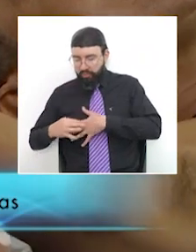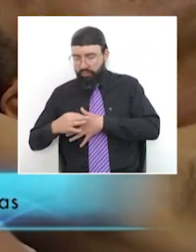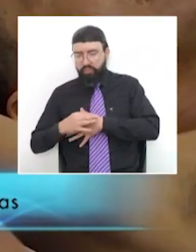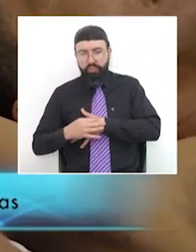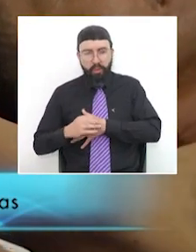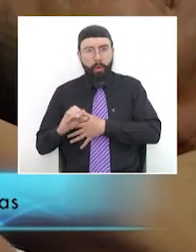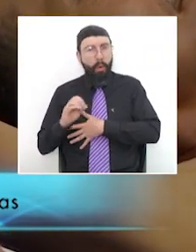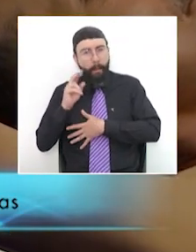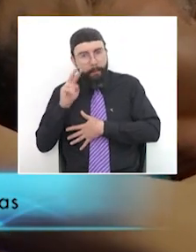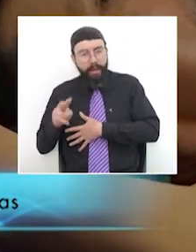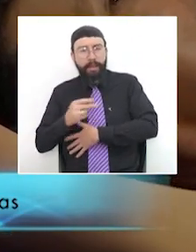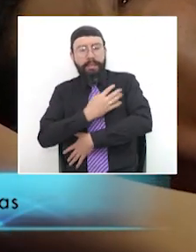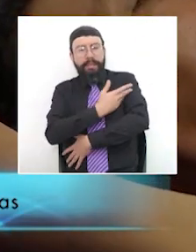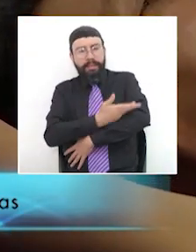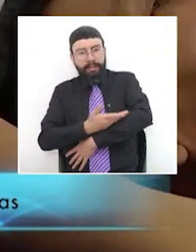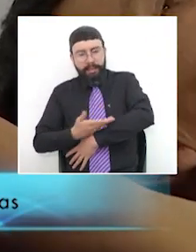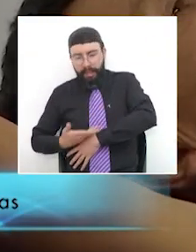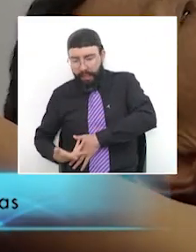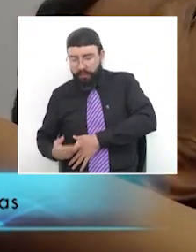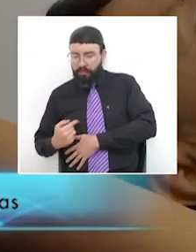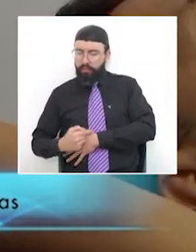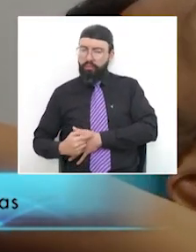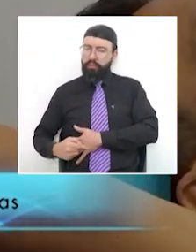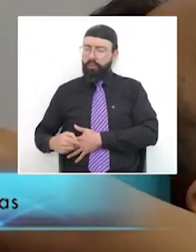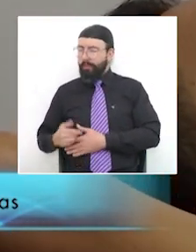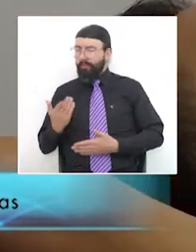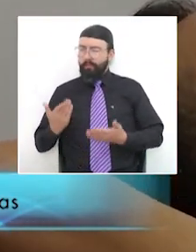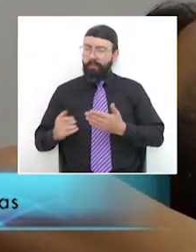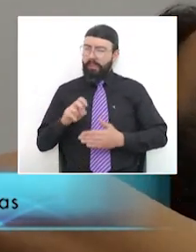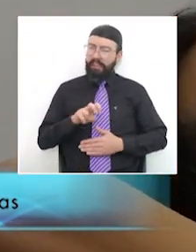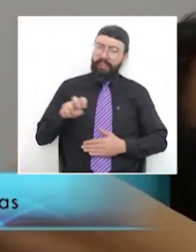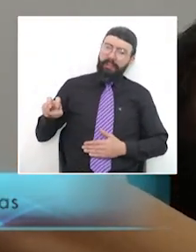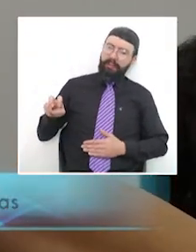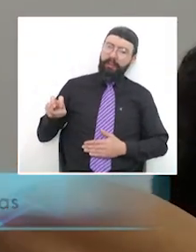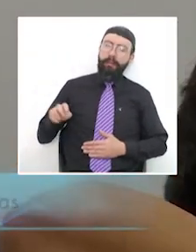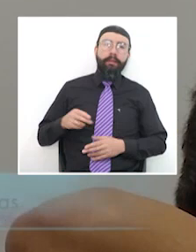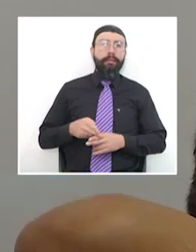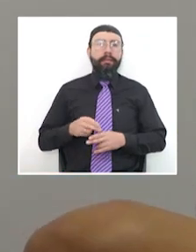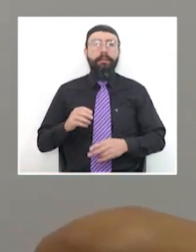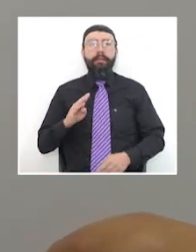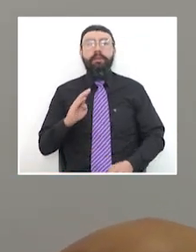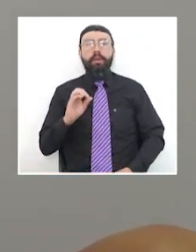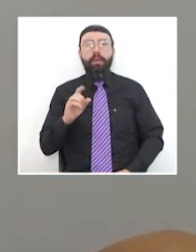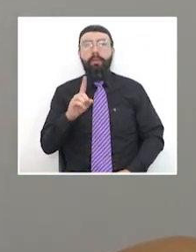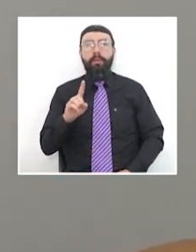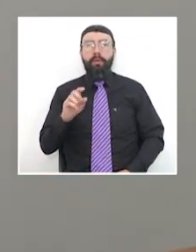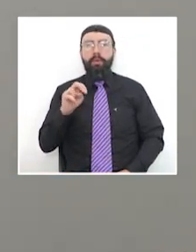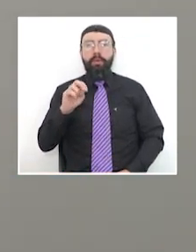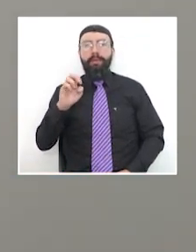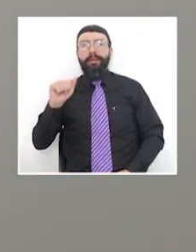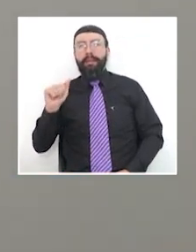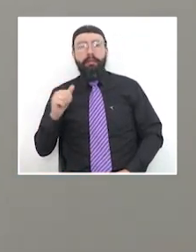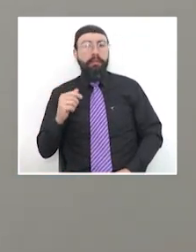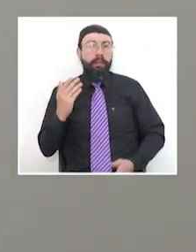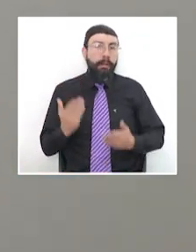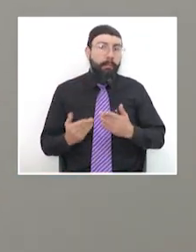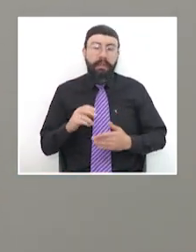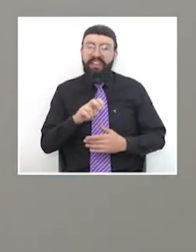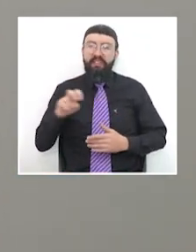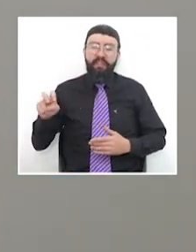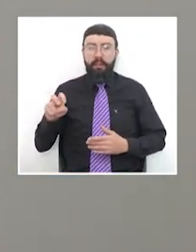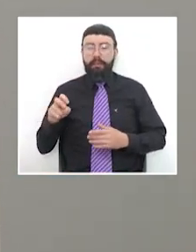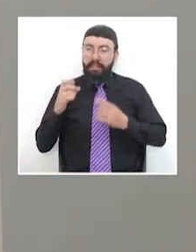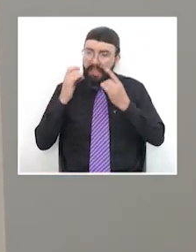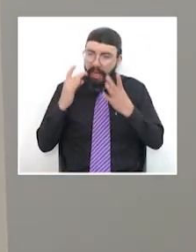vemos vascularización, y hacemos una clasificación que nosotros llamamos Bosniak, de acuerdo al grado de